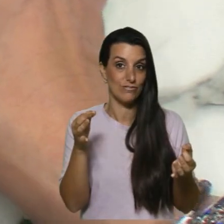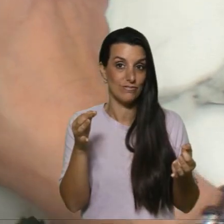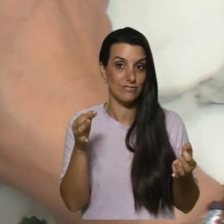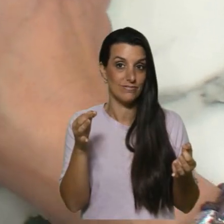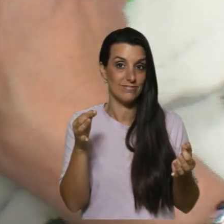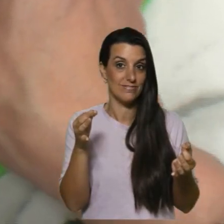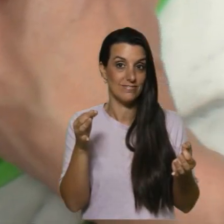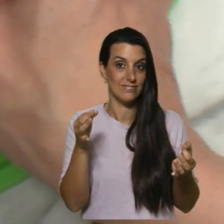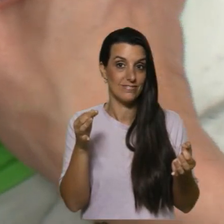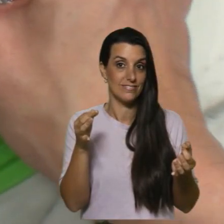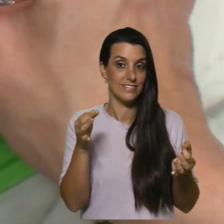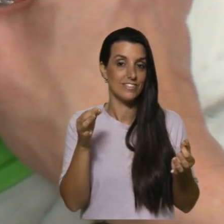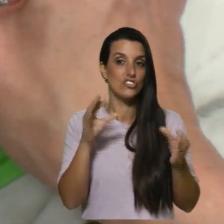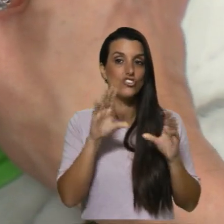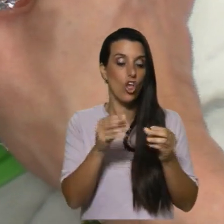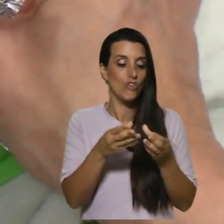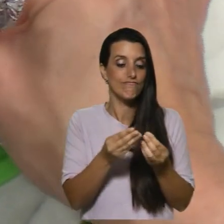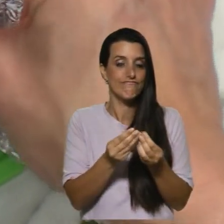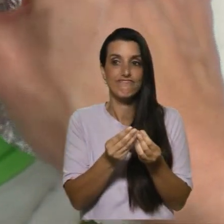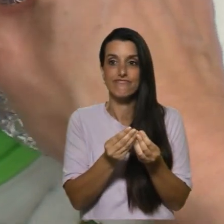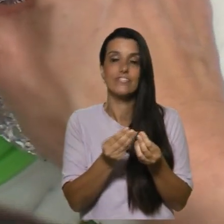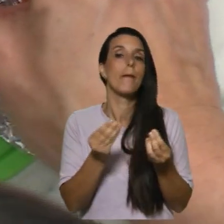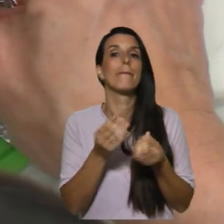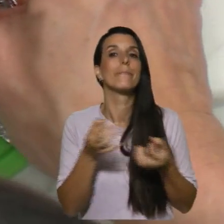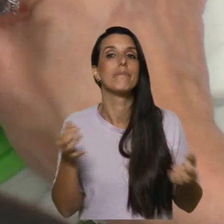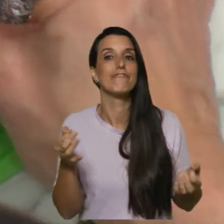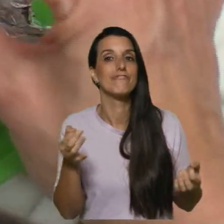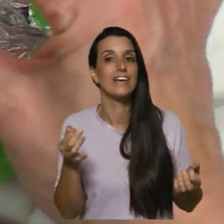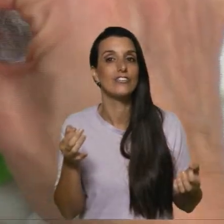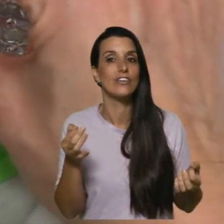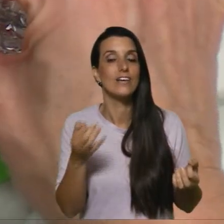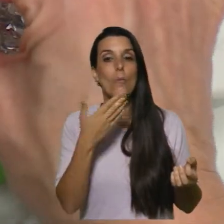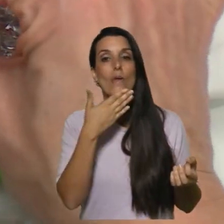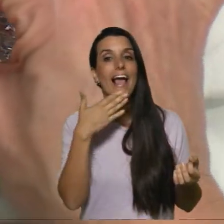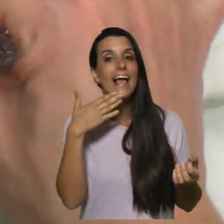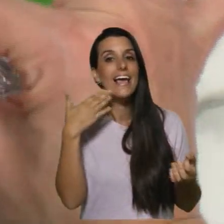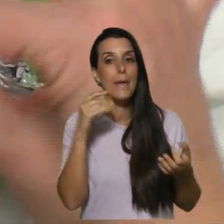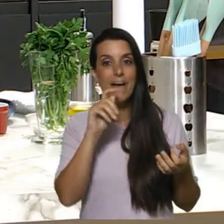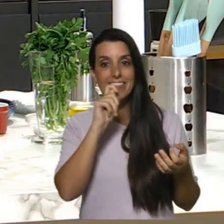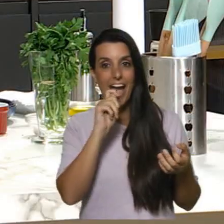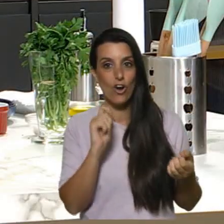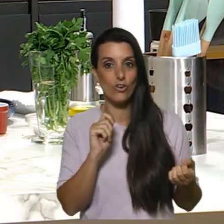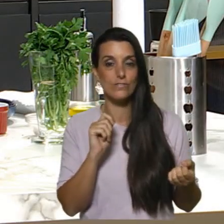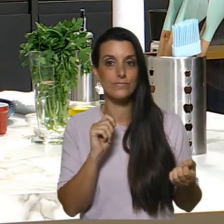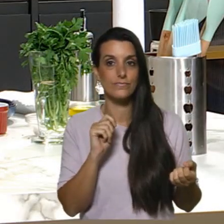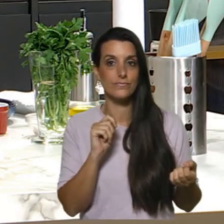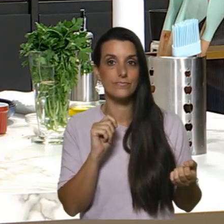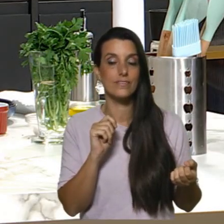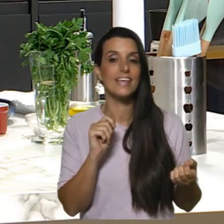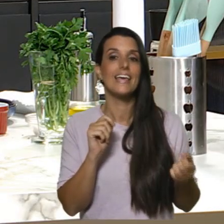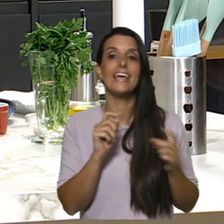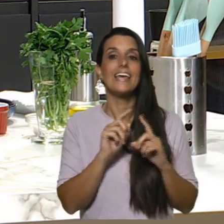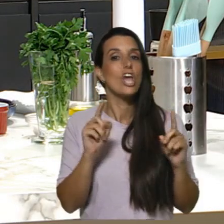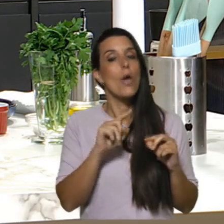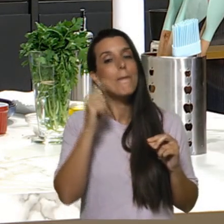¿Ves? Sale toda, exacto, perfecto. Sale toda esta crema de ajo. que no